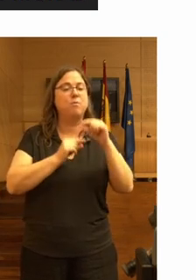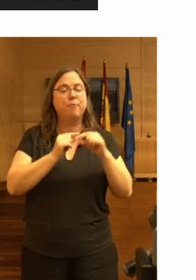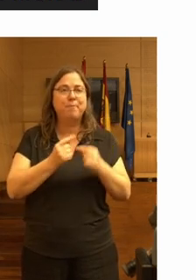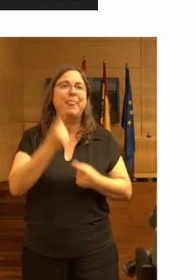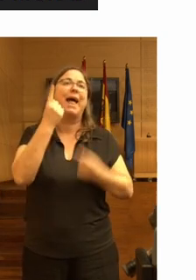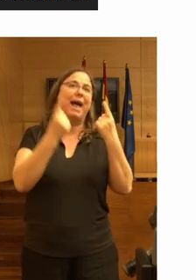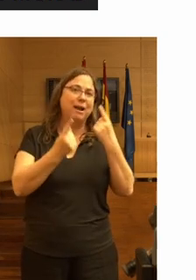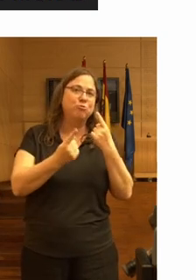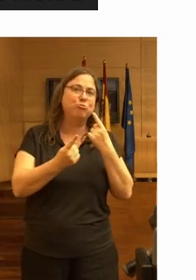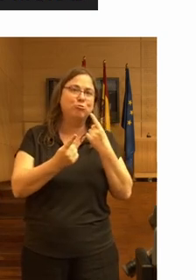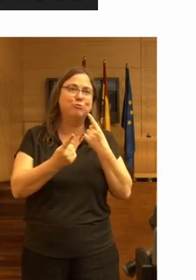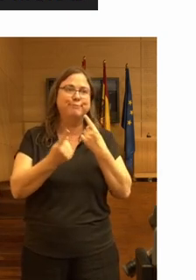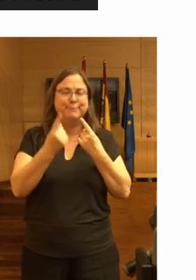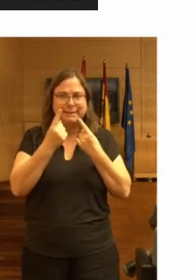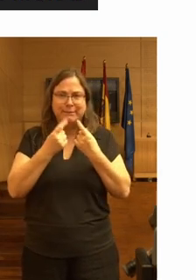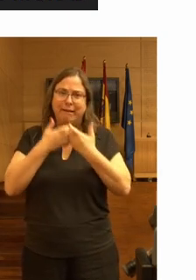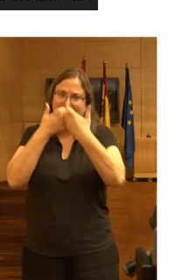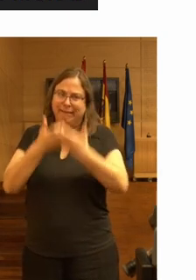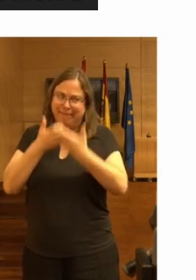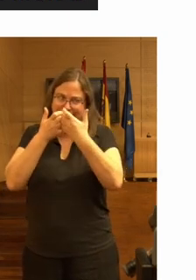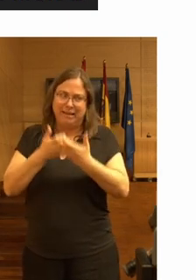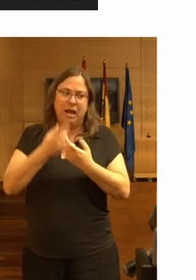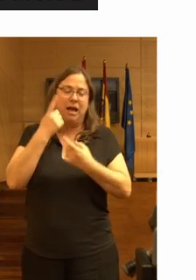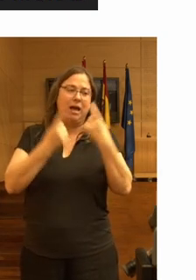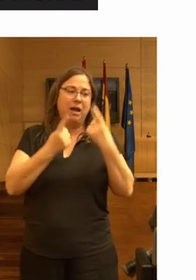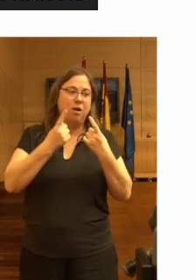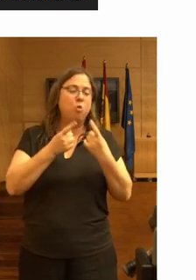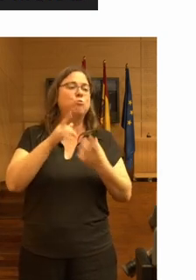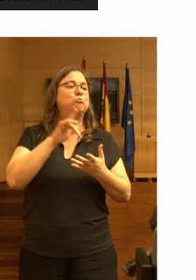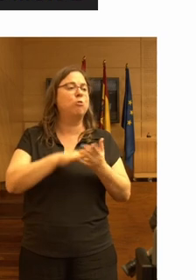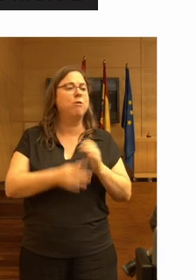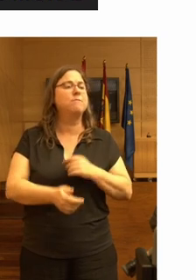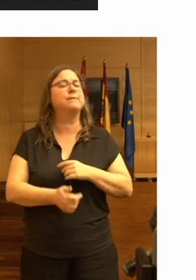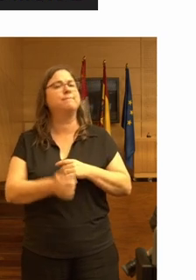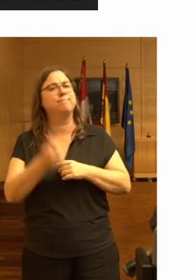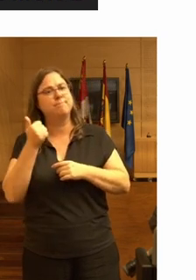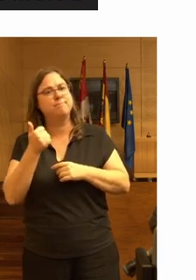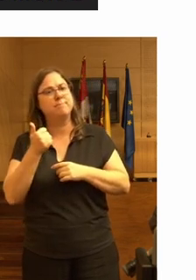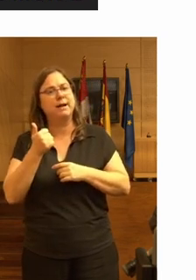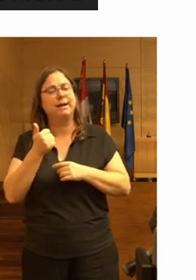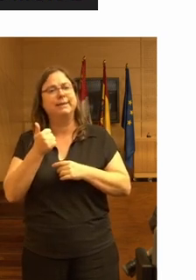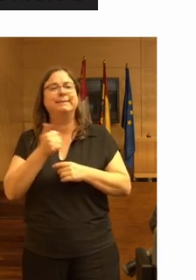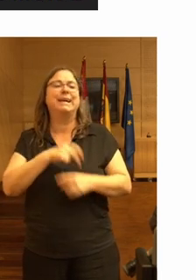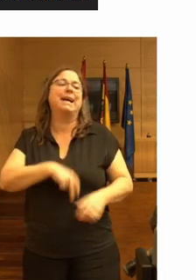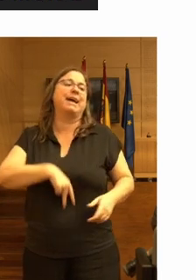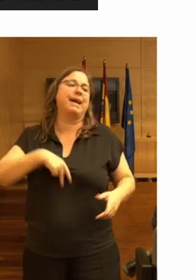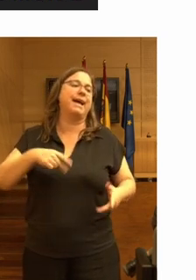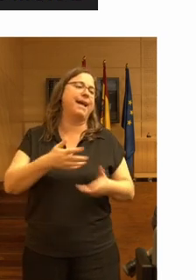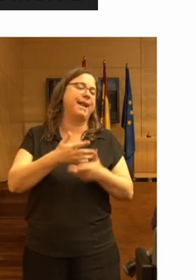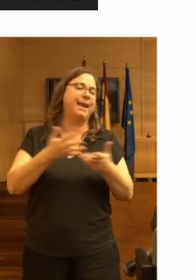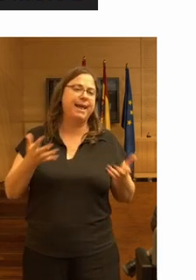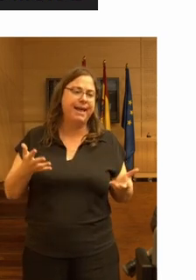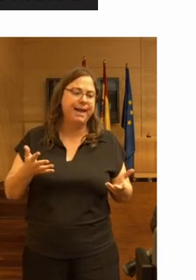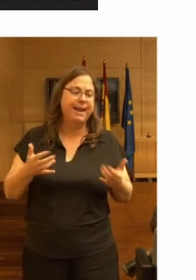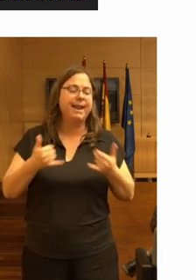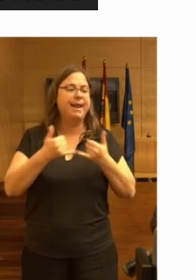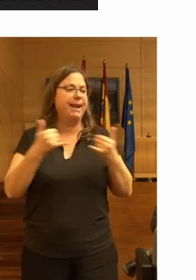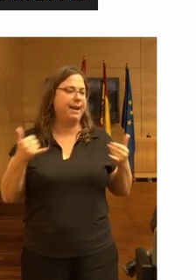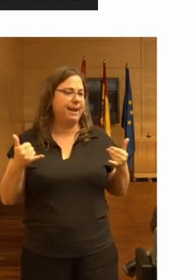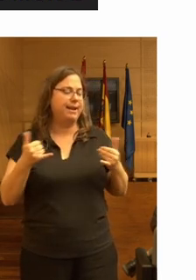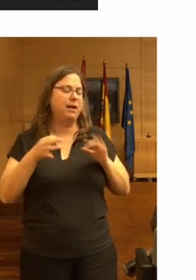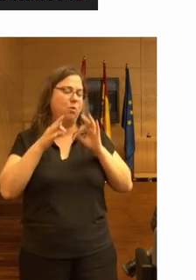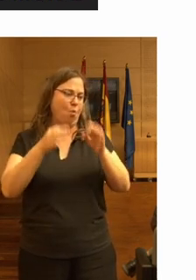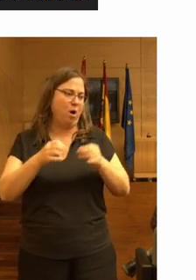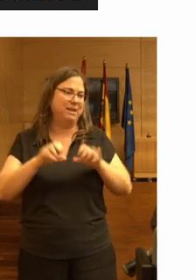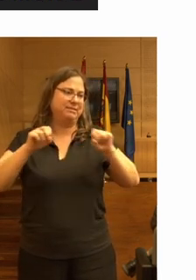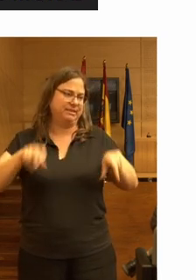todavía quedan unos cuantos con los que hay que bregar, cada vez va siendo más discurso general la línea que trazamos